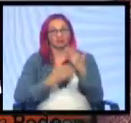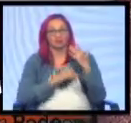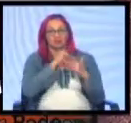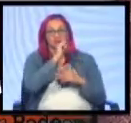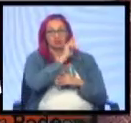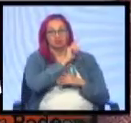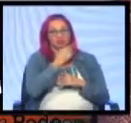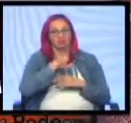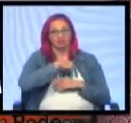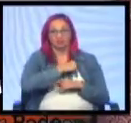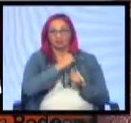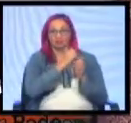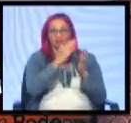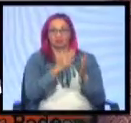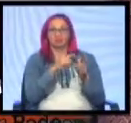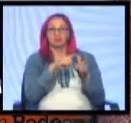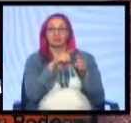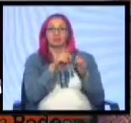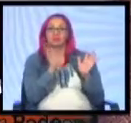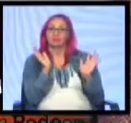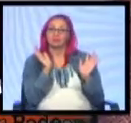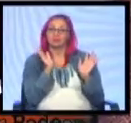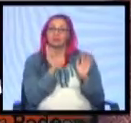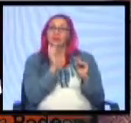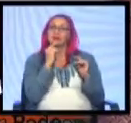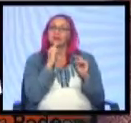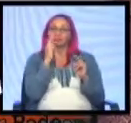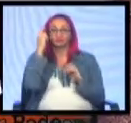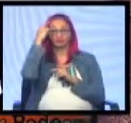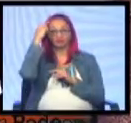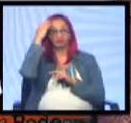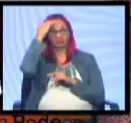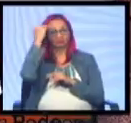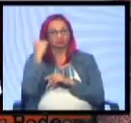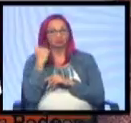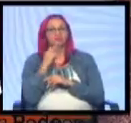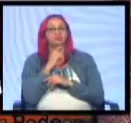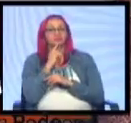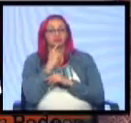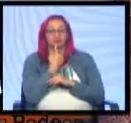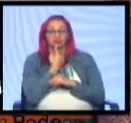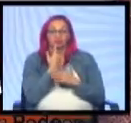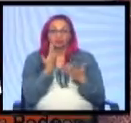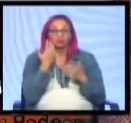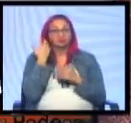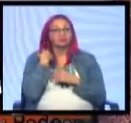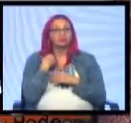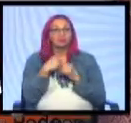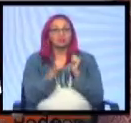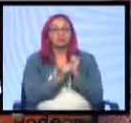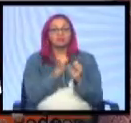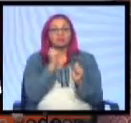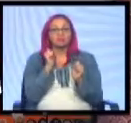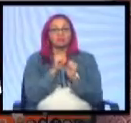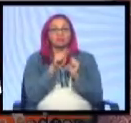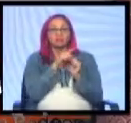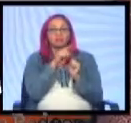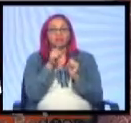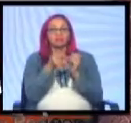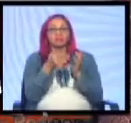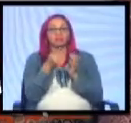son nuestros trabajadores. Así es que esa es la razón, porque francamente la mayoría, esos